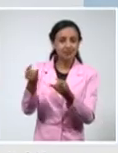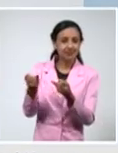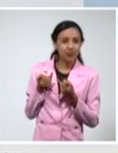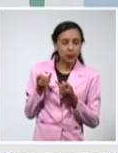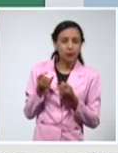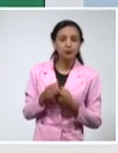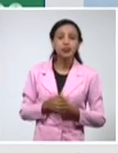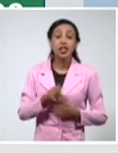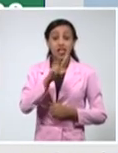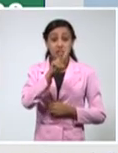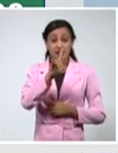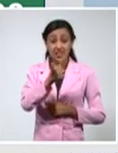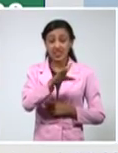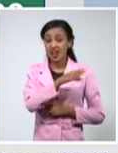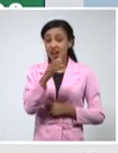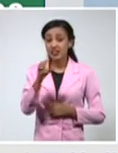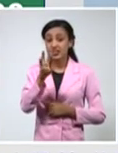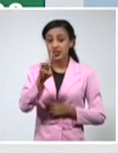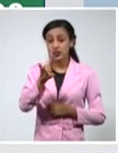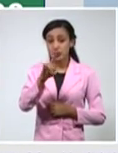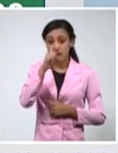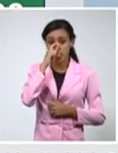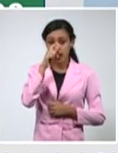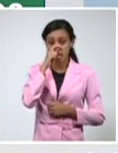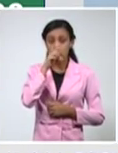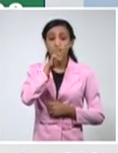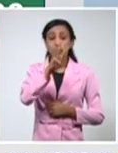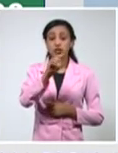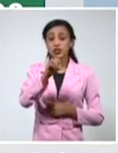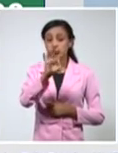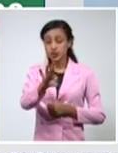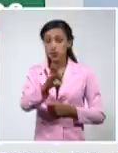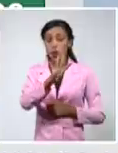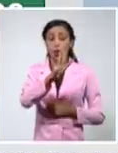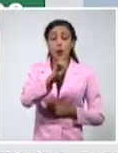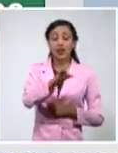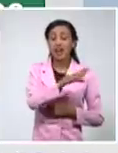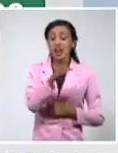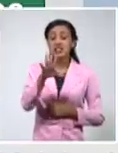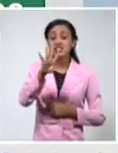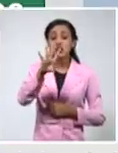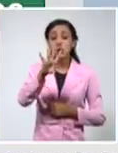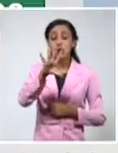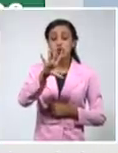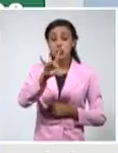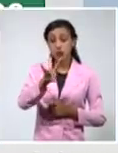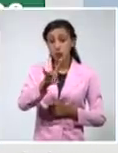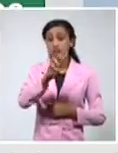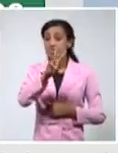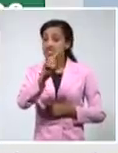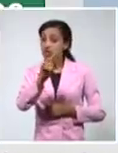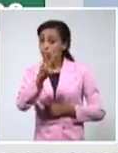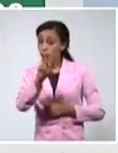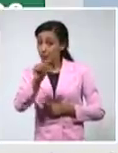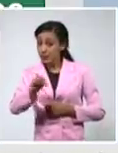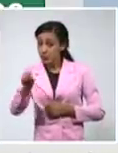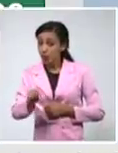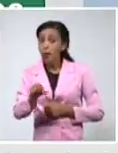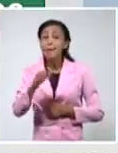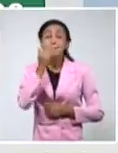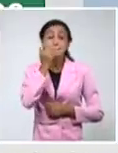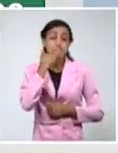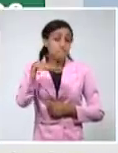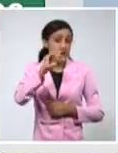años de edad, 308, de 40 a 59, 302, y de más de 60